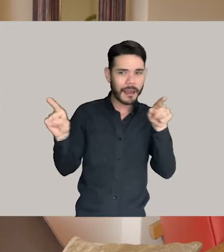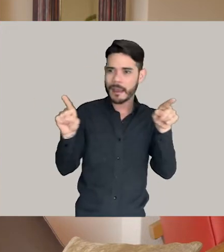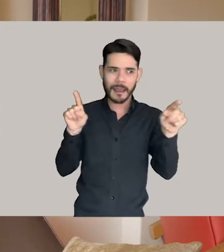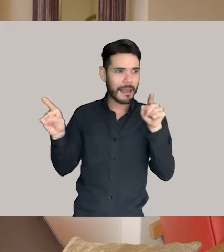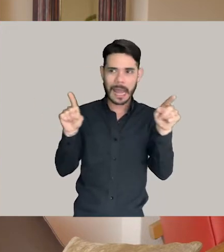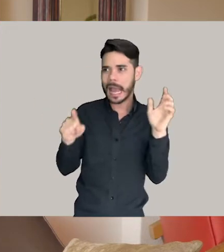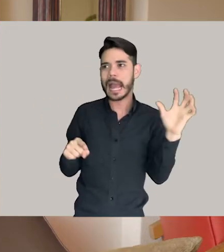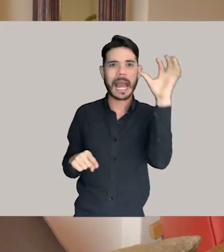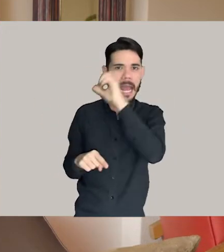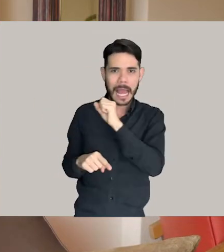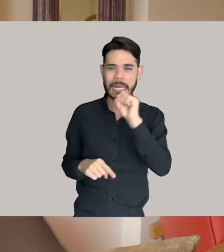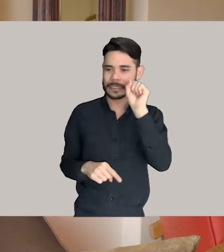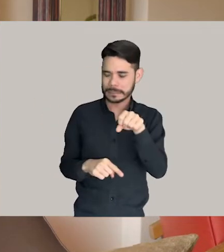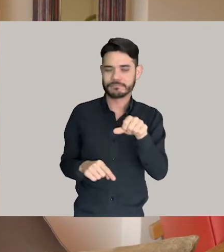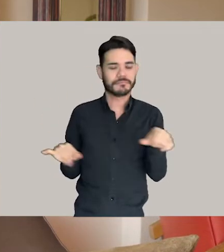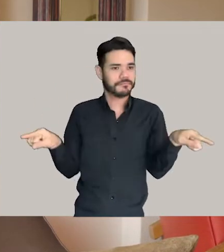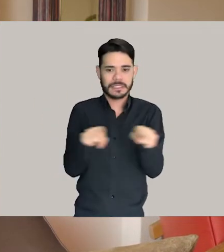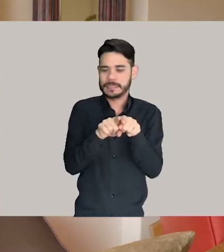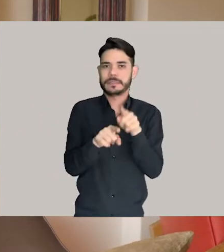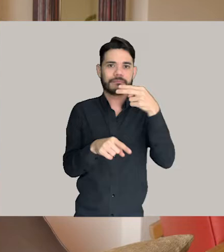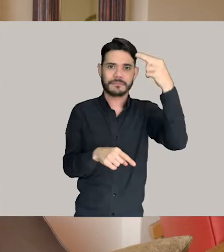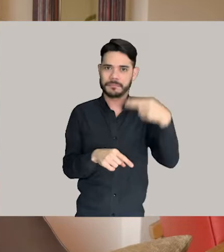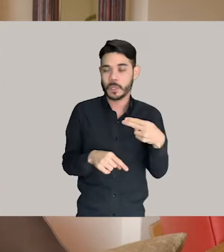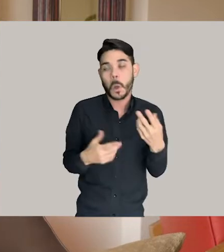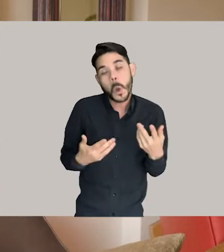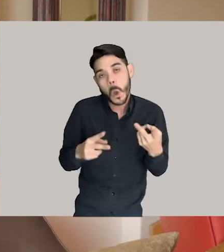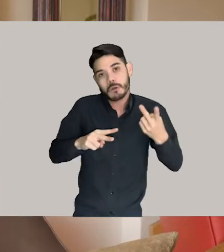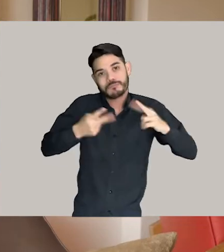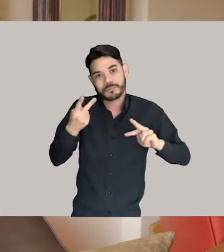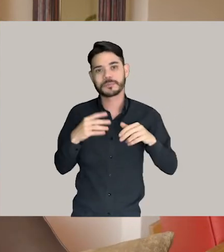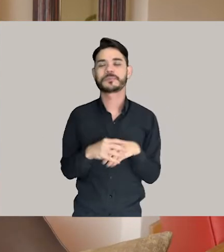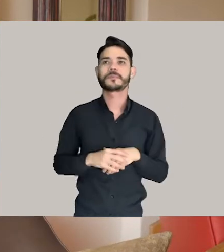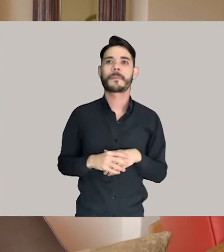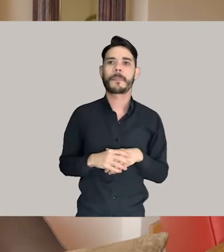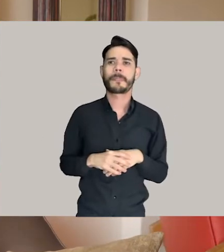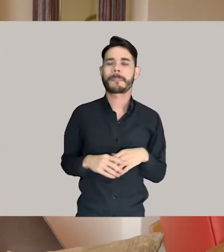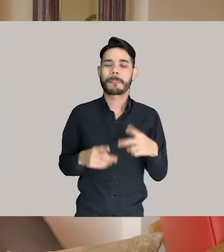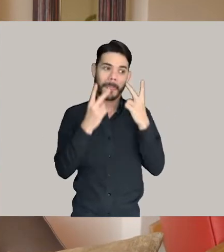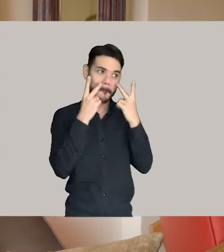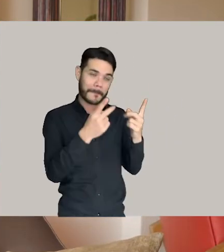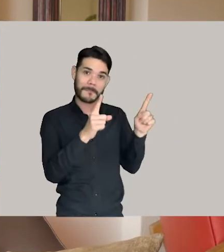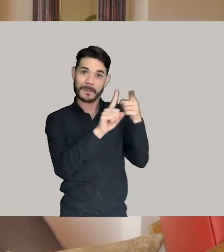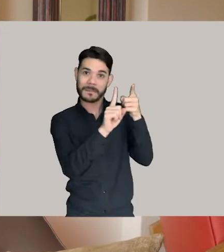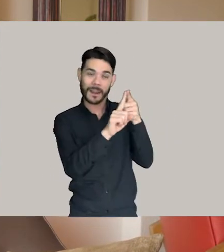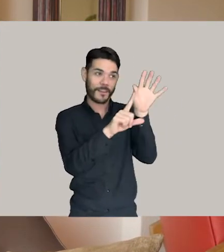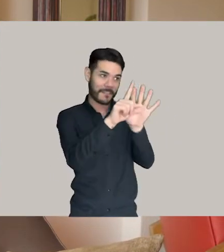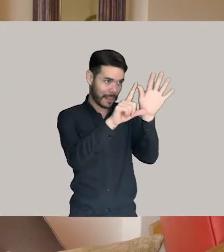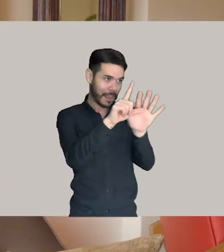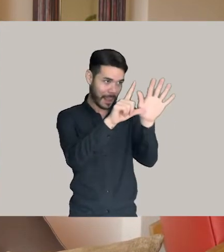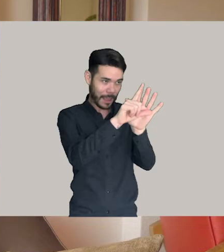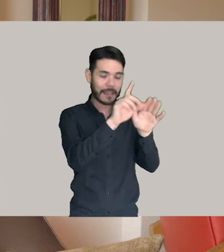identifique plenamente que son la misma historia. O al revés, vea uno primero el video y después lea el